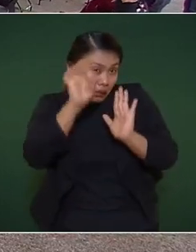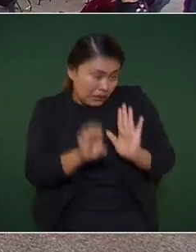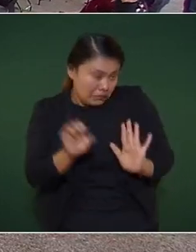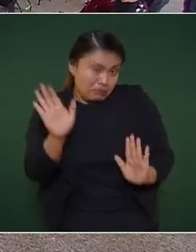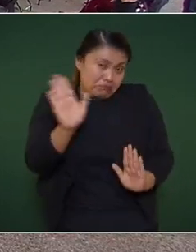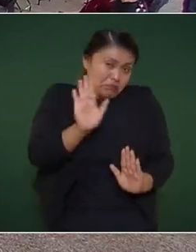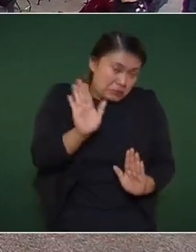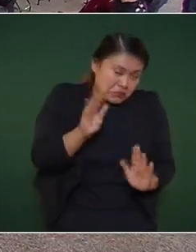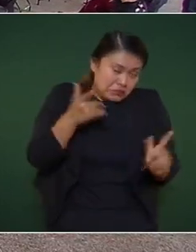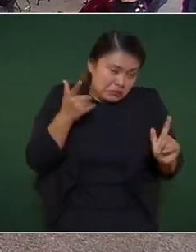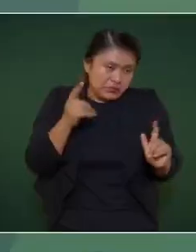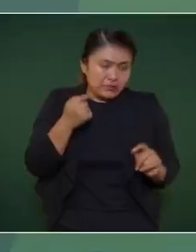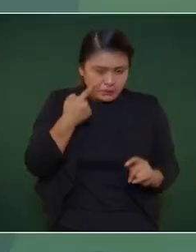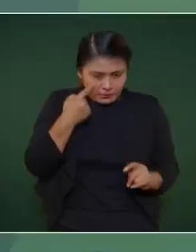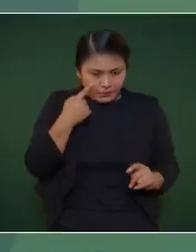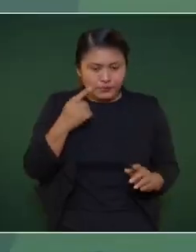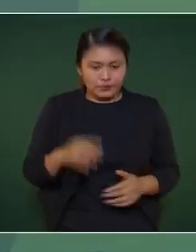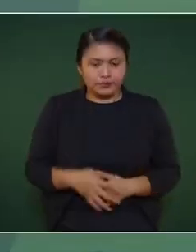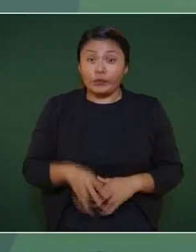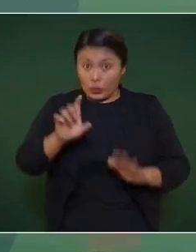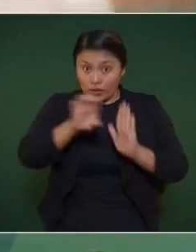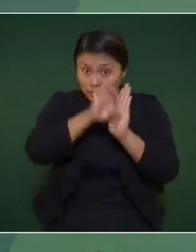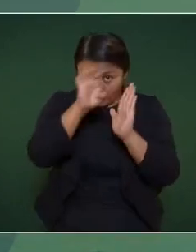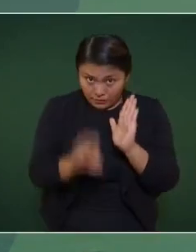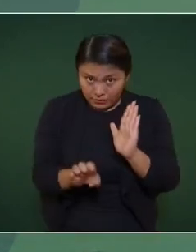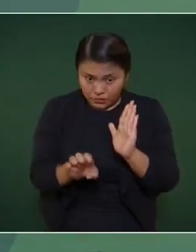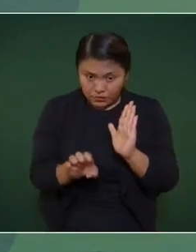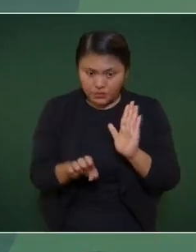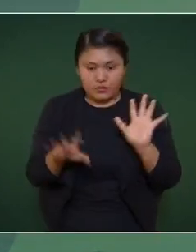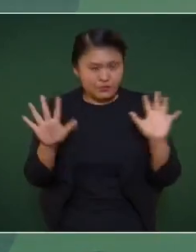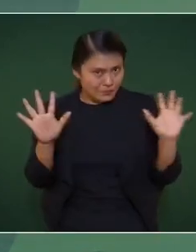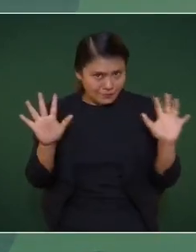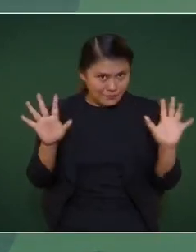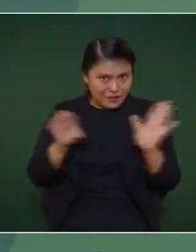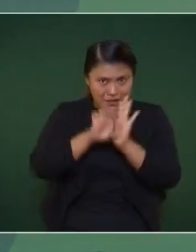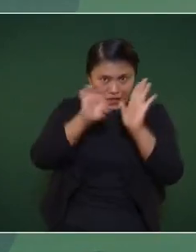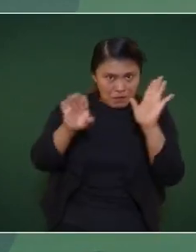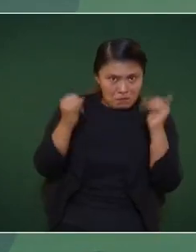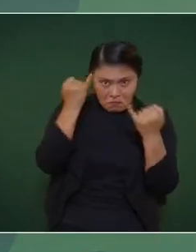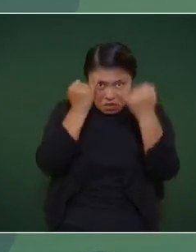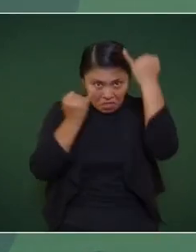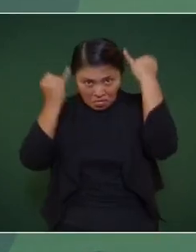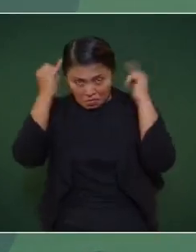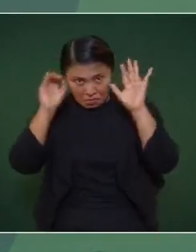¿sí? ¿Sí? Todo de manera figurada, sí.